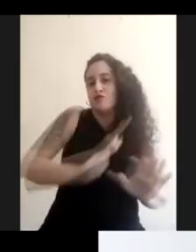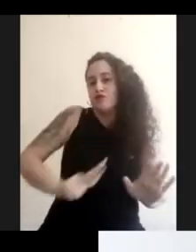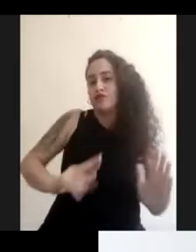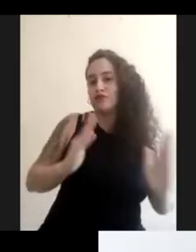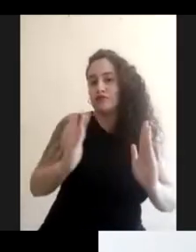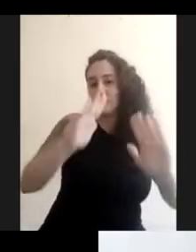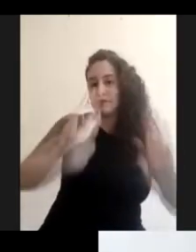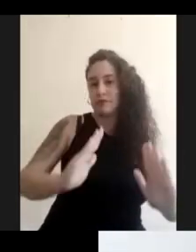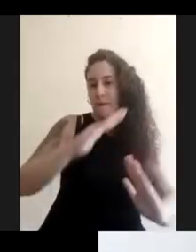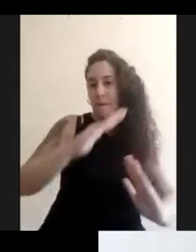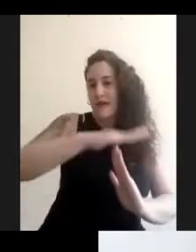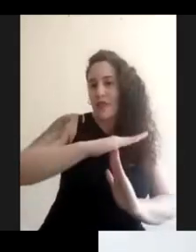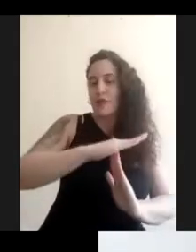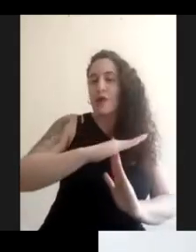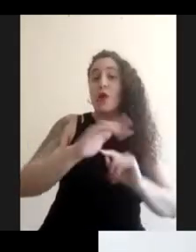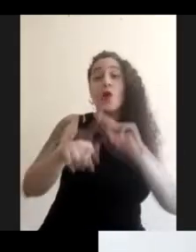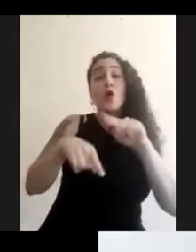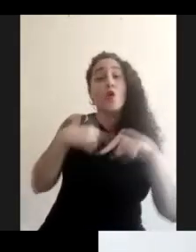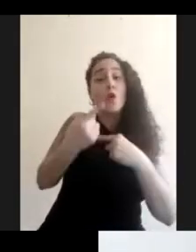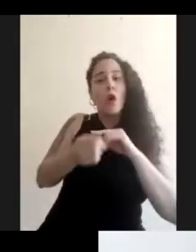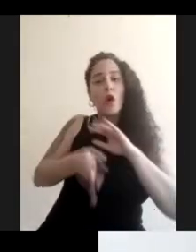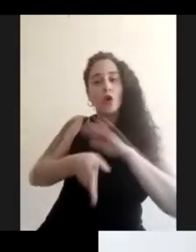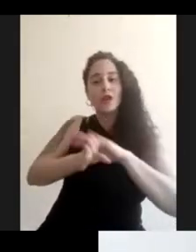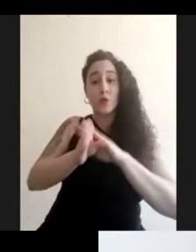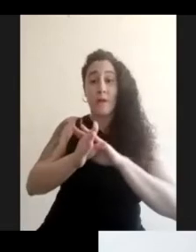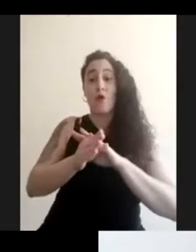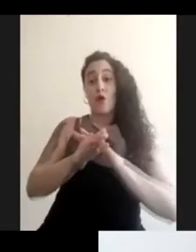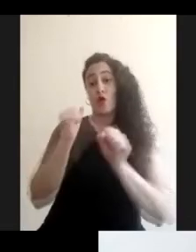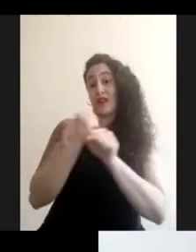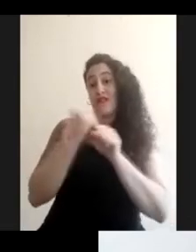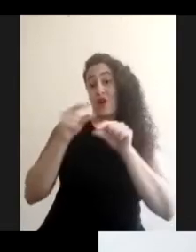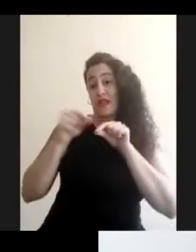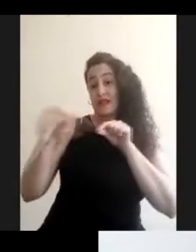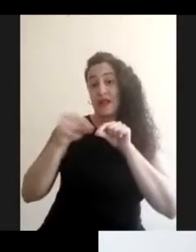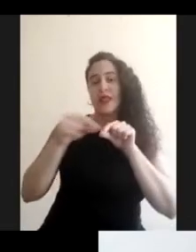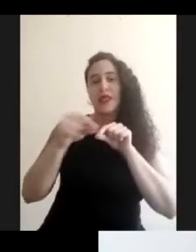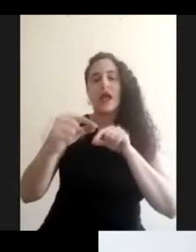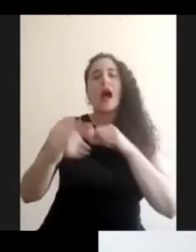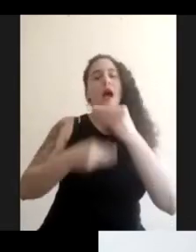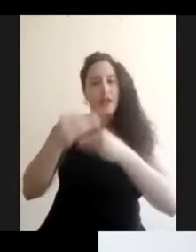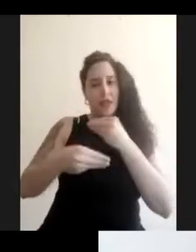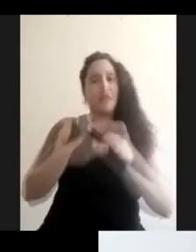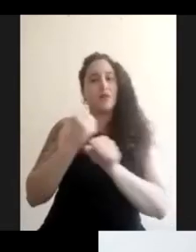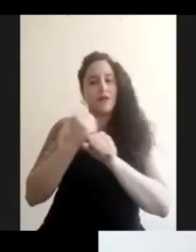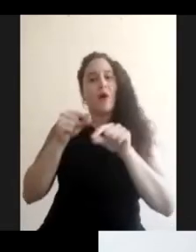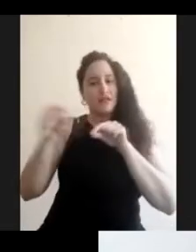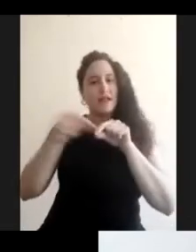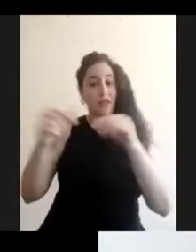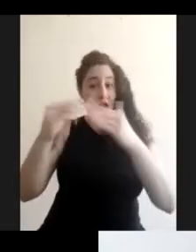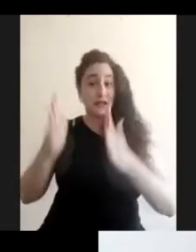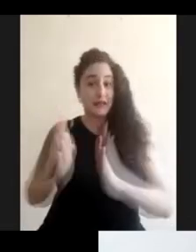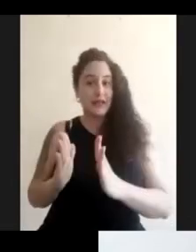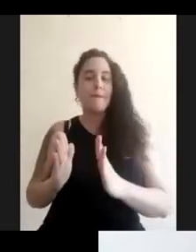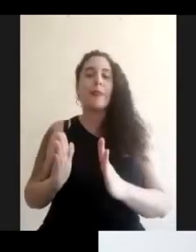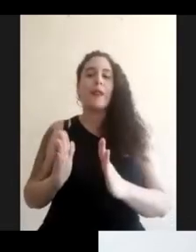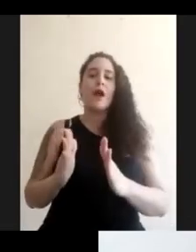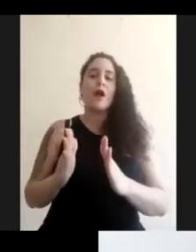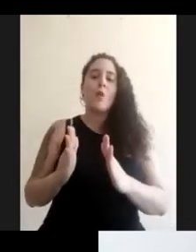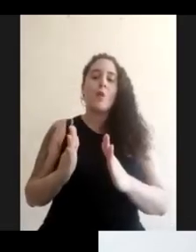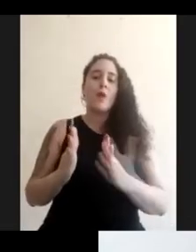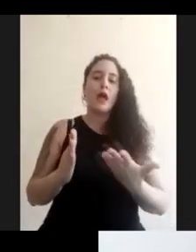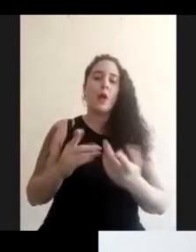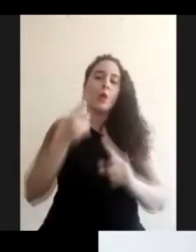luego retomamos con teletrabajo, estuvimos haciendo teletrabajo en casa con